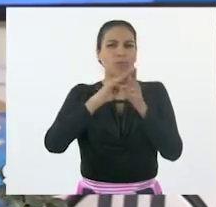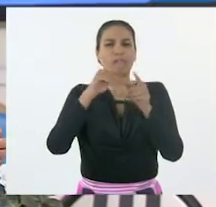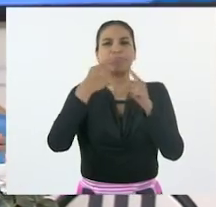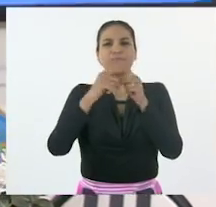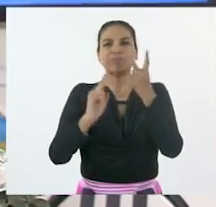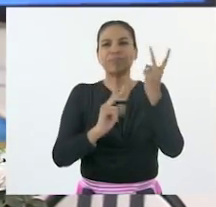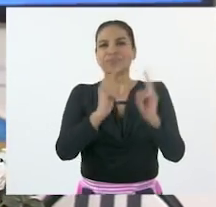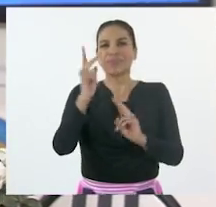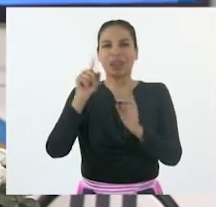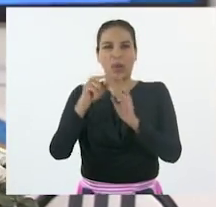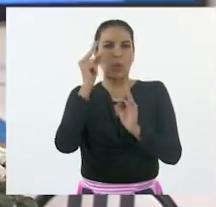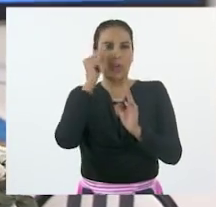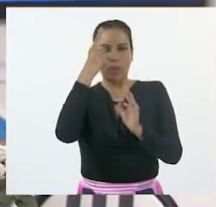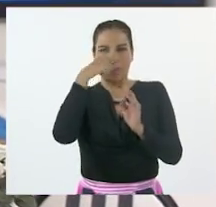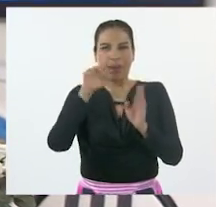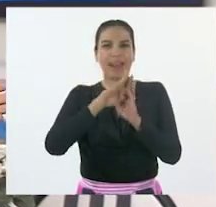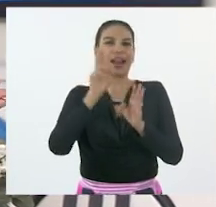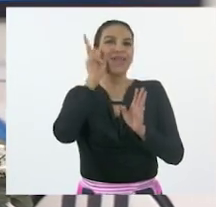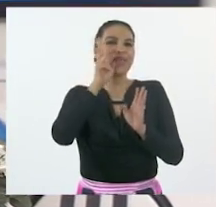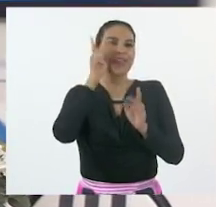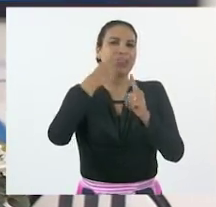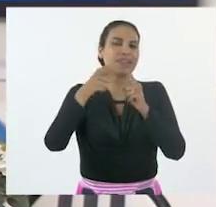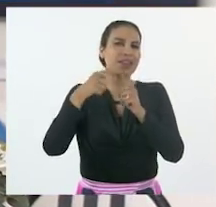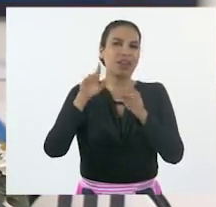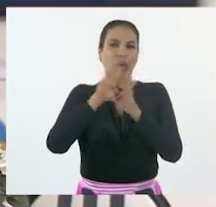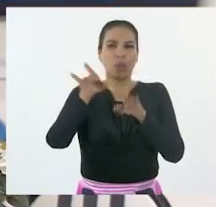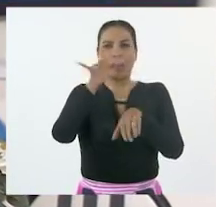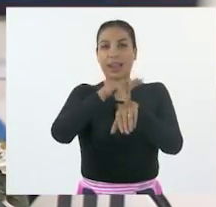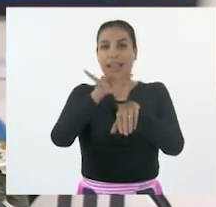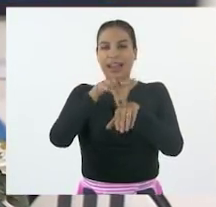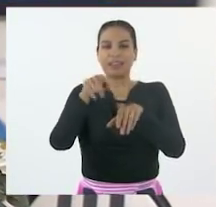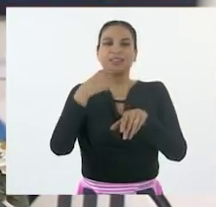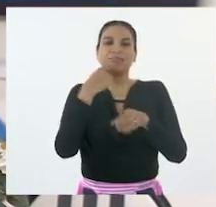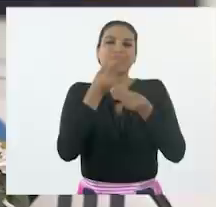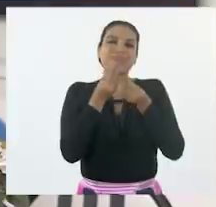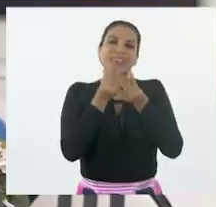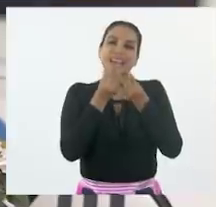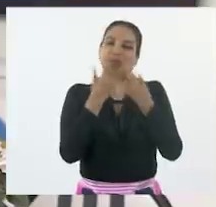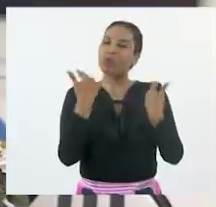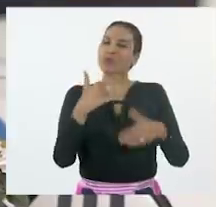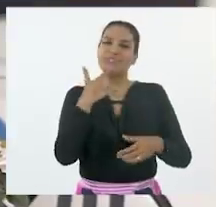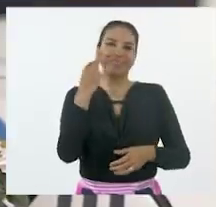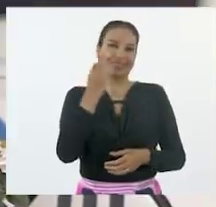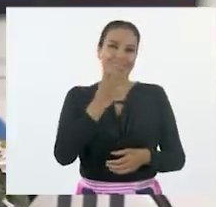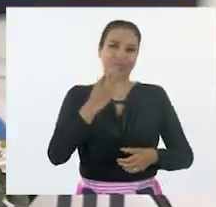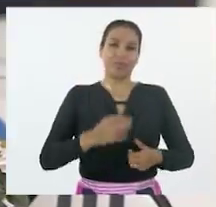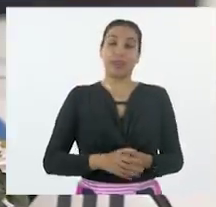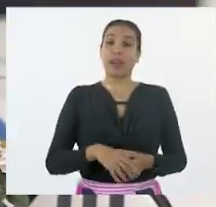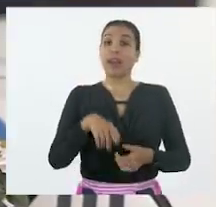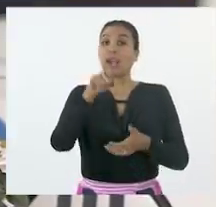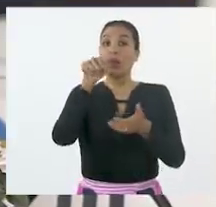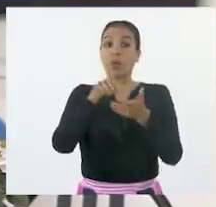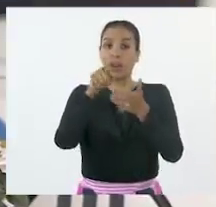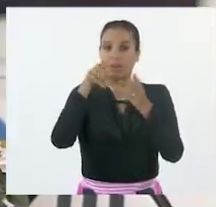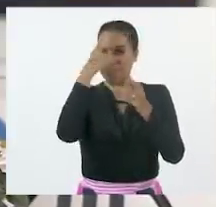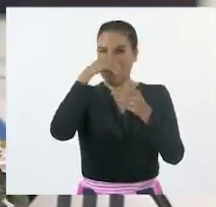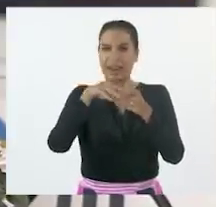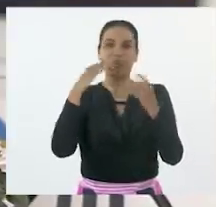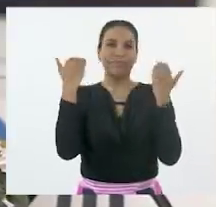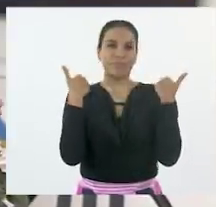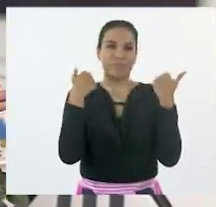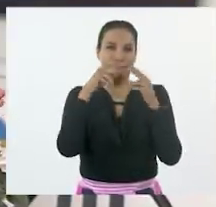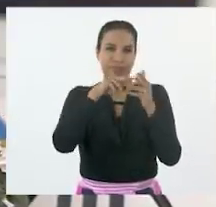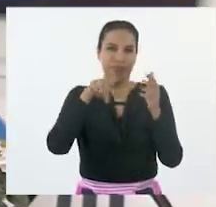evocan aromas, queserías artesanales que despiertan sabores sin igual. El punto de partida para